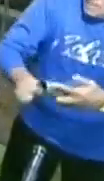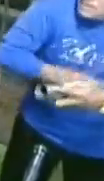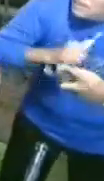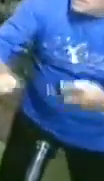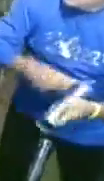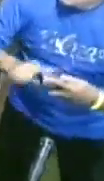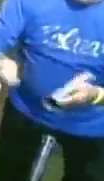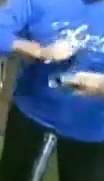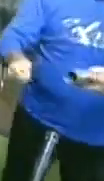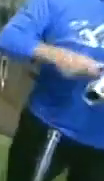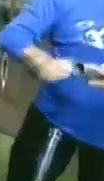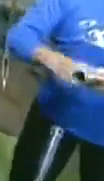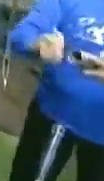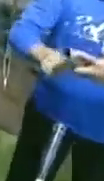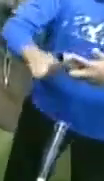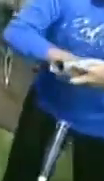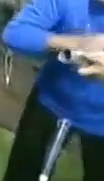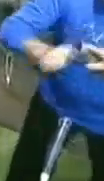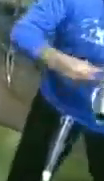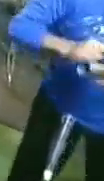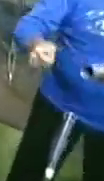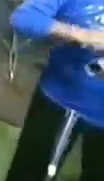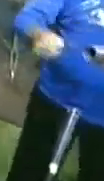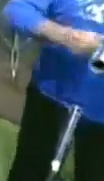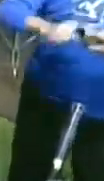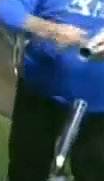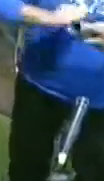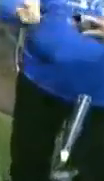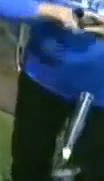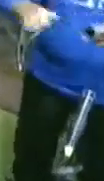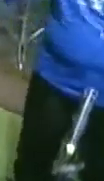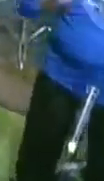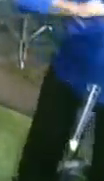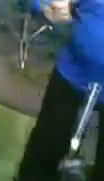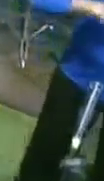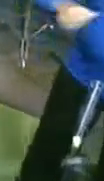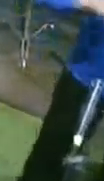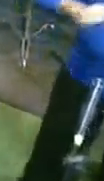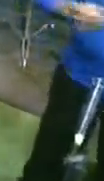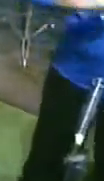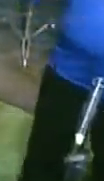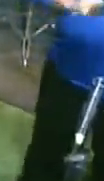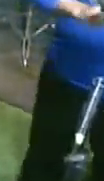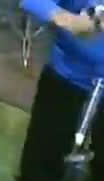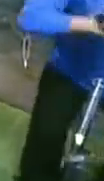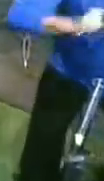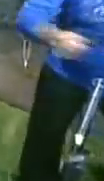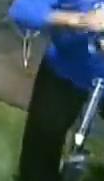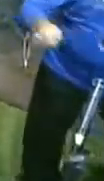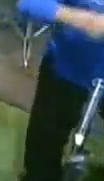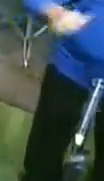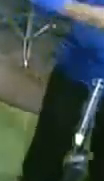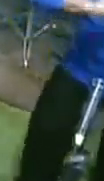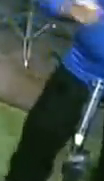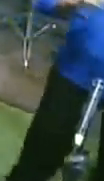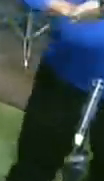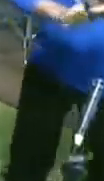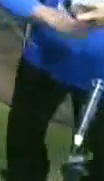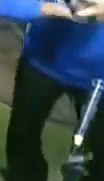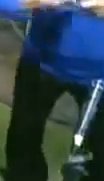Vivienda. Allí llevamos. ¡Huepa, hey! Arriba pueblo. ¡Huepa, hey! Misión Vivienda. ¡Venga! Encima.